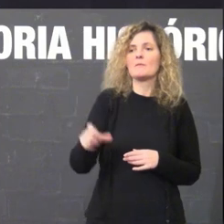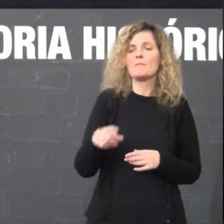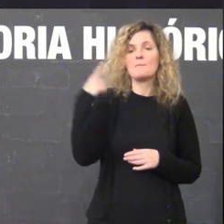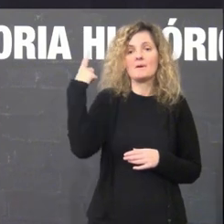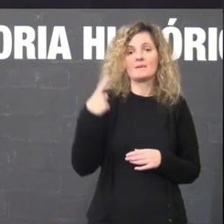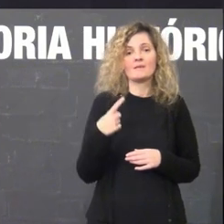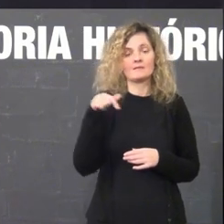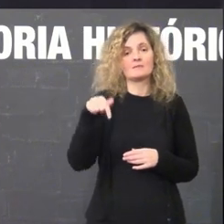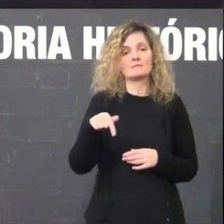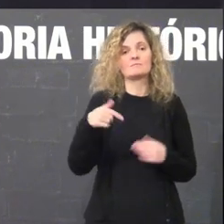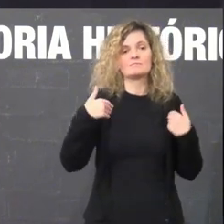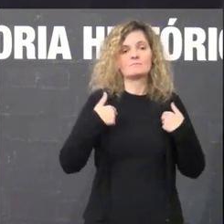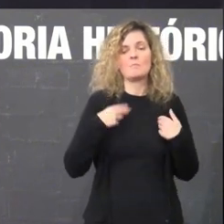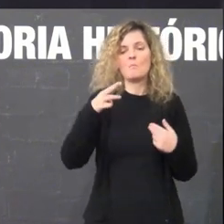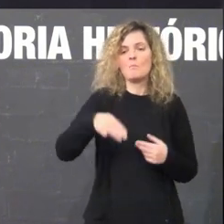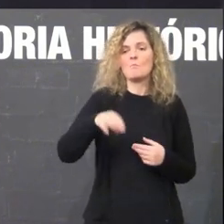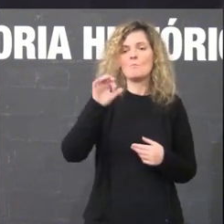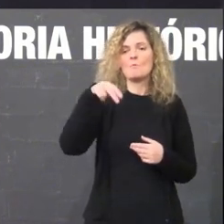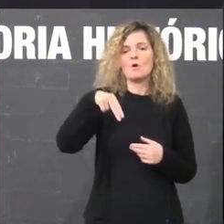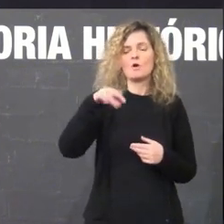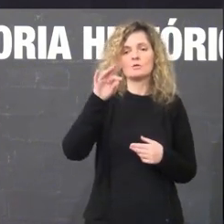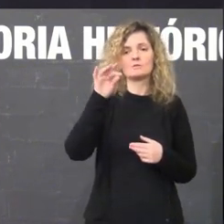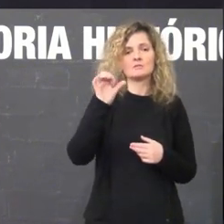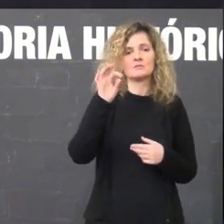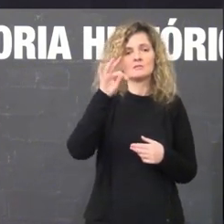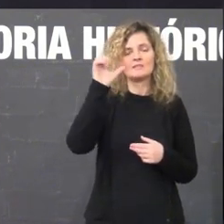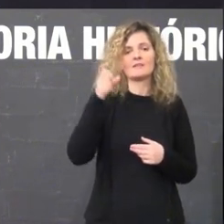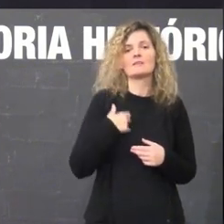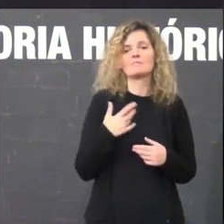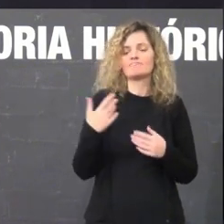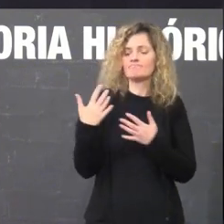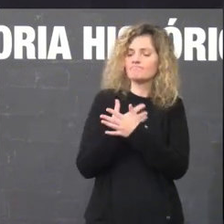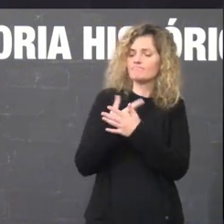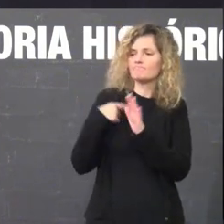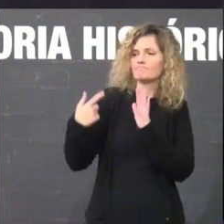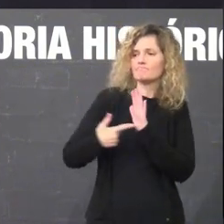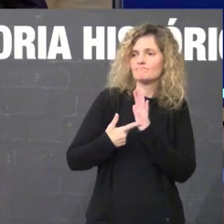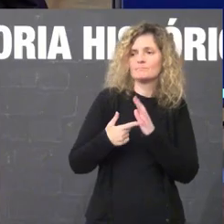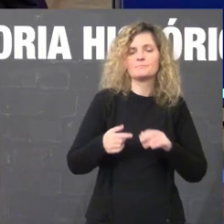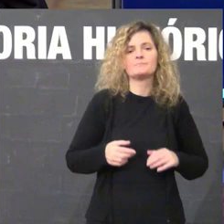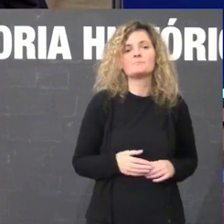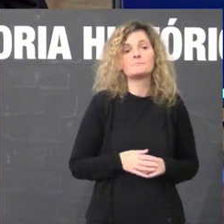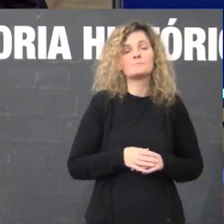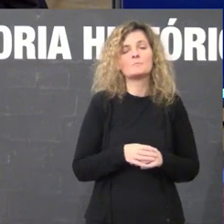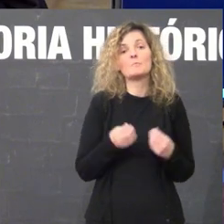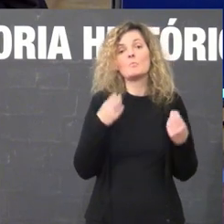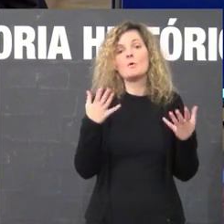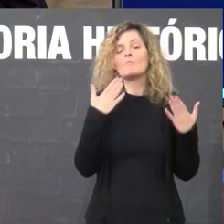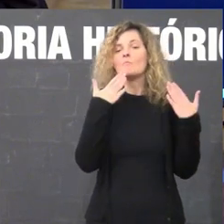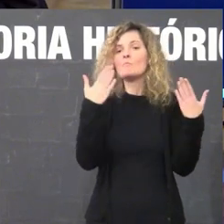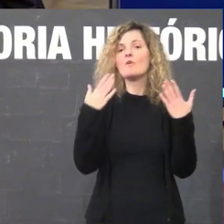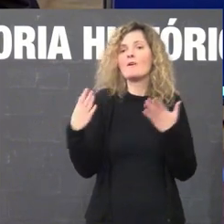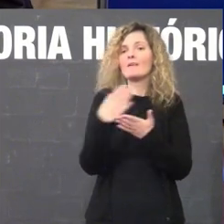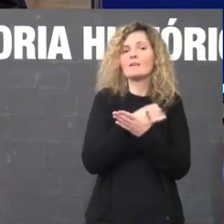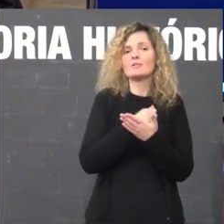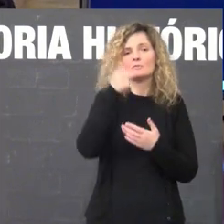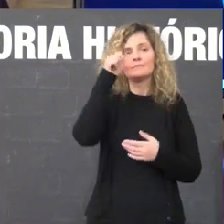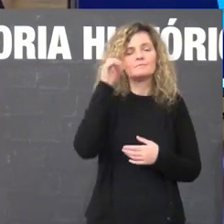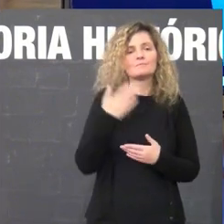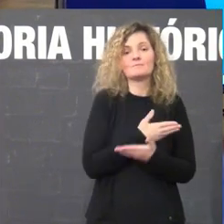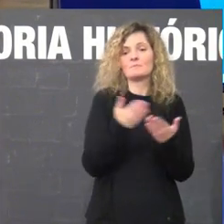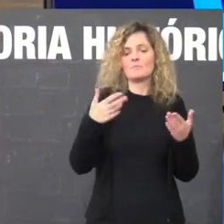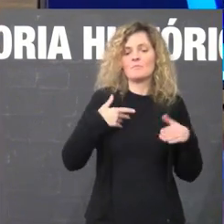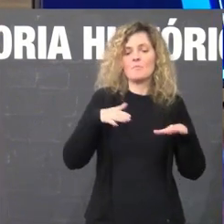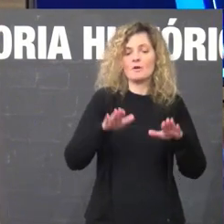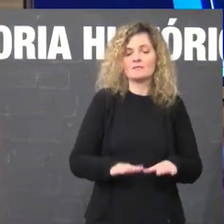Ortega Muchísimas gracias También a Montse Fajardo que me ha tenido el tanto de todo y Bueno muchísimas gracias a todos y todas por